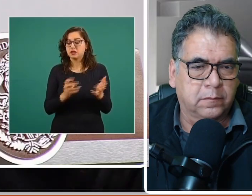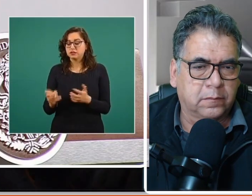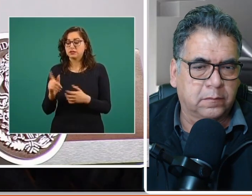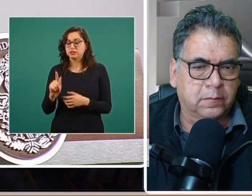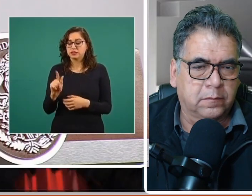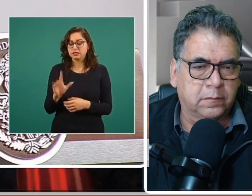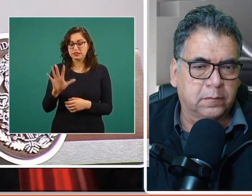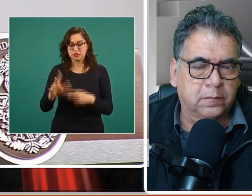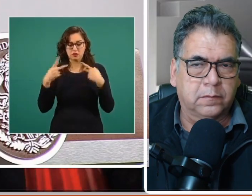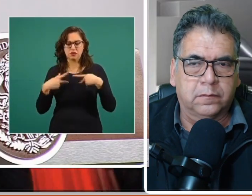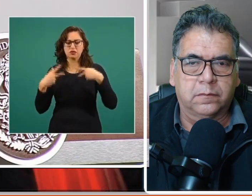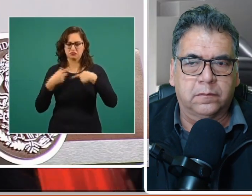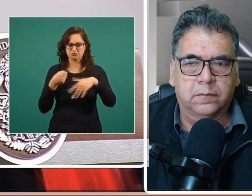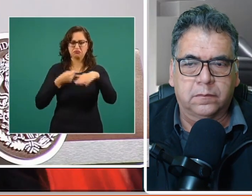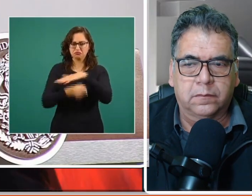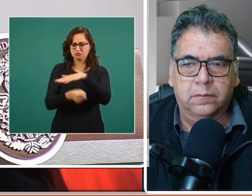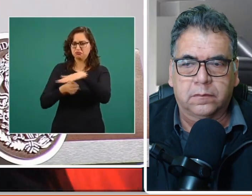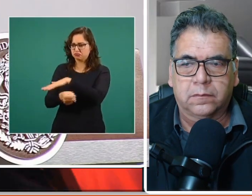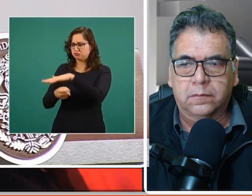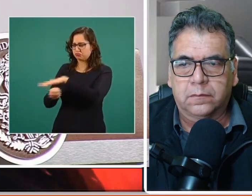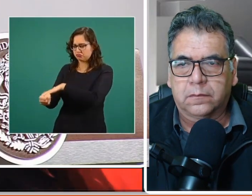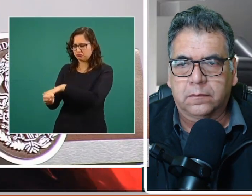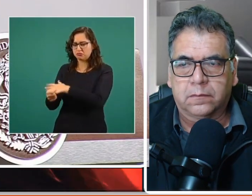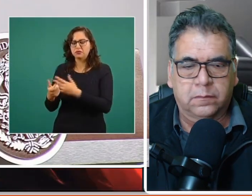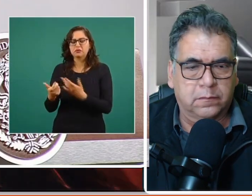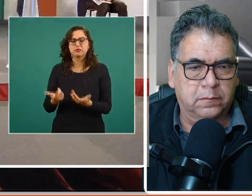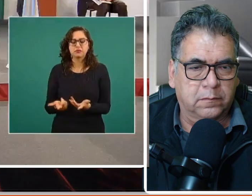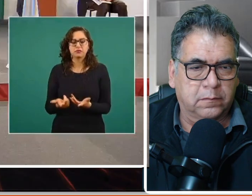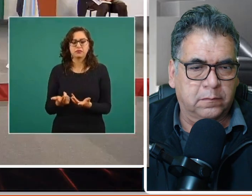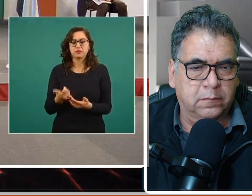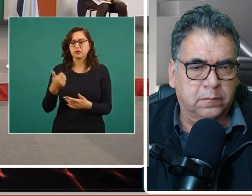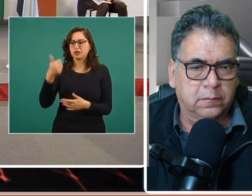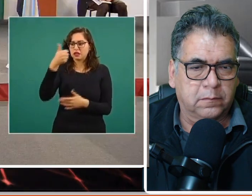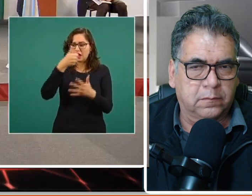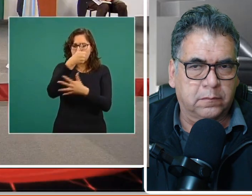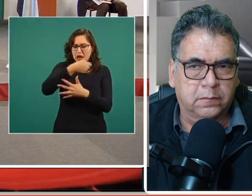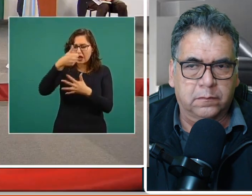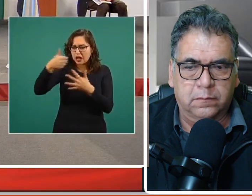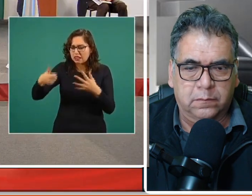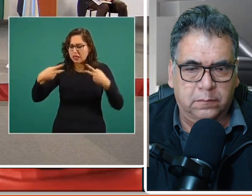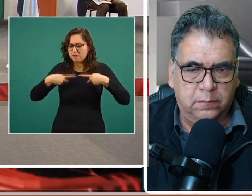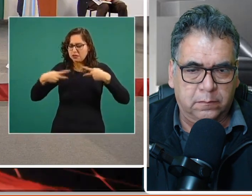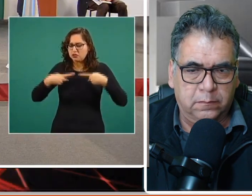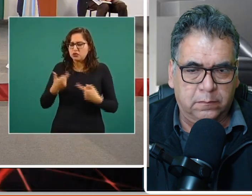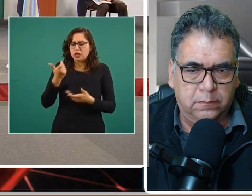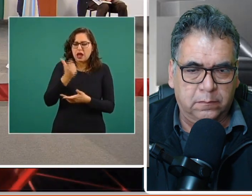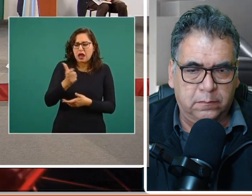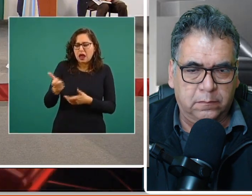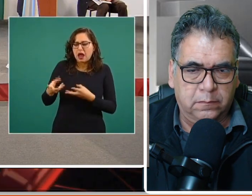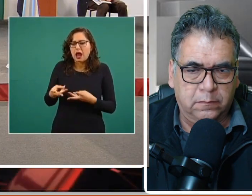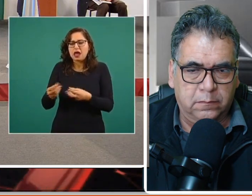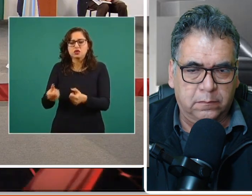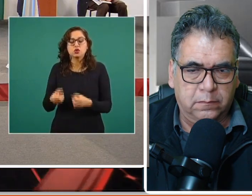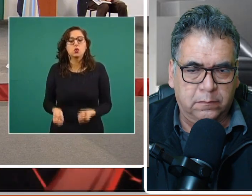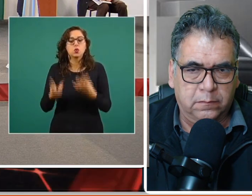1,975 personas privadas de la libertad, y cada uno de ellos se